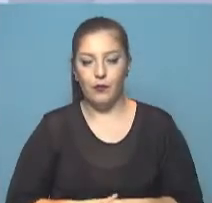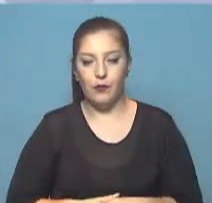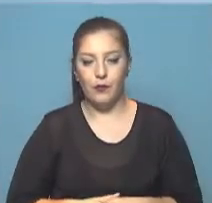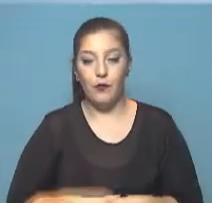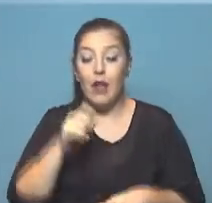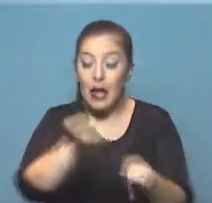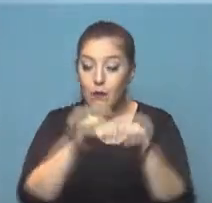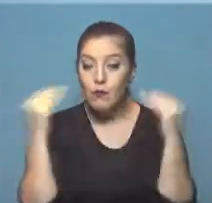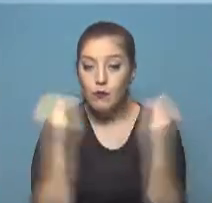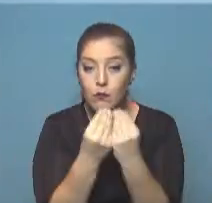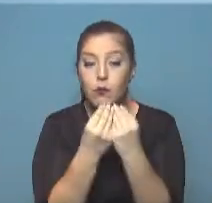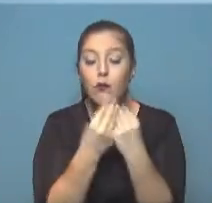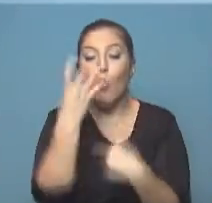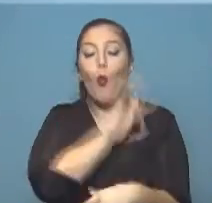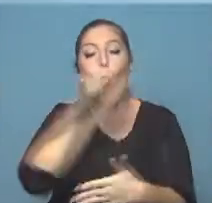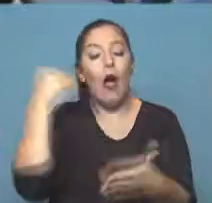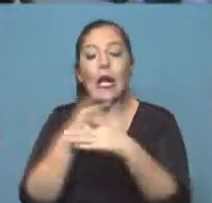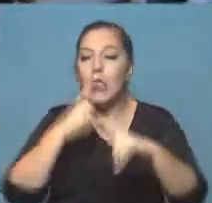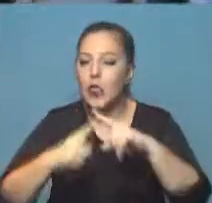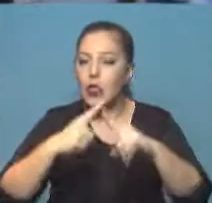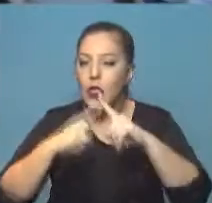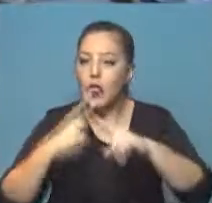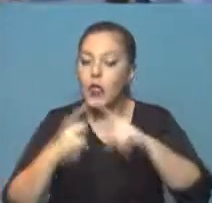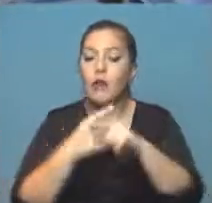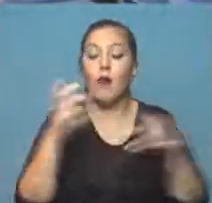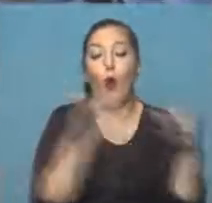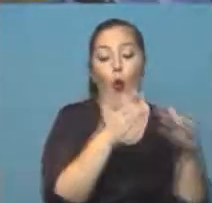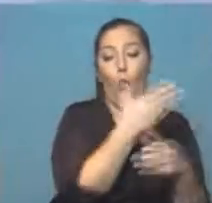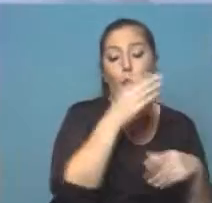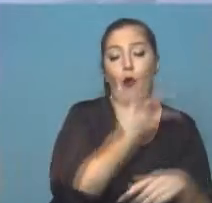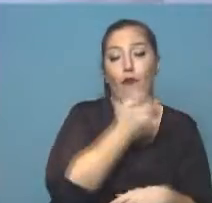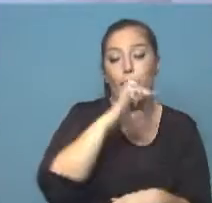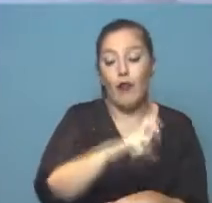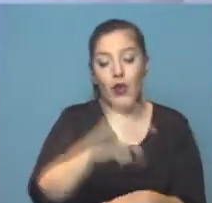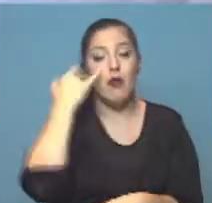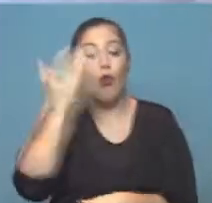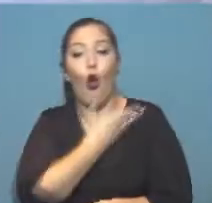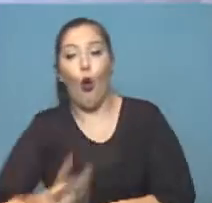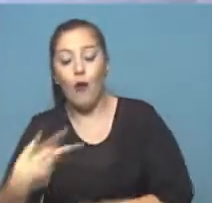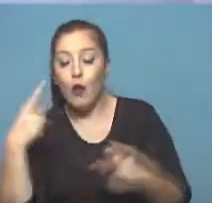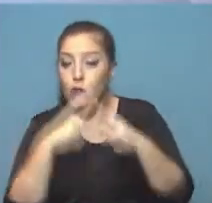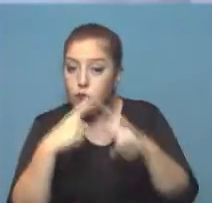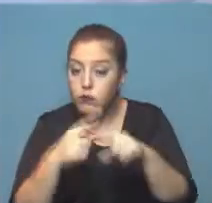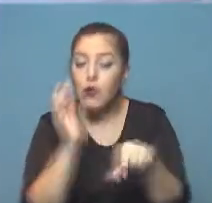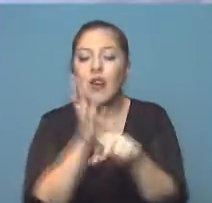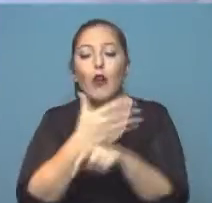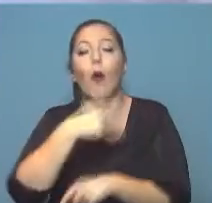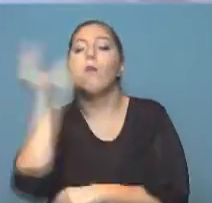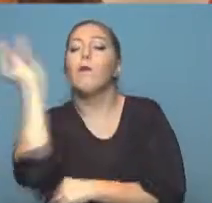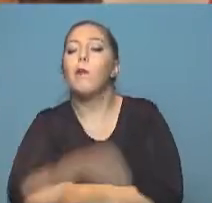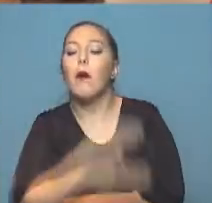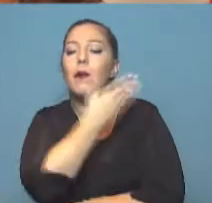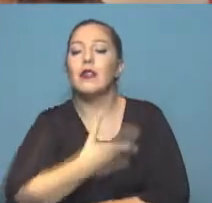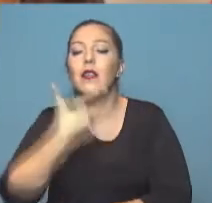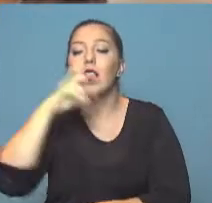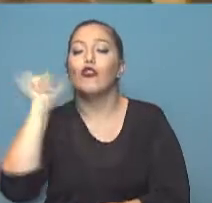Este resultado, tras 4 años de negociaciones entre la guerrilla y el gobierno, representa una gran derrota para el presidente Juan Manuel Santos